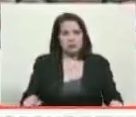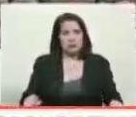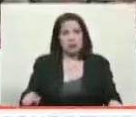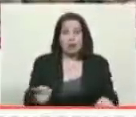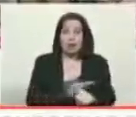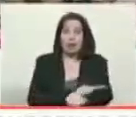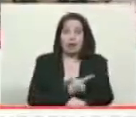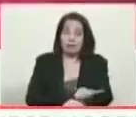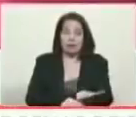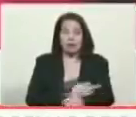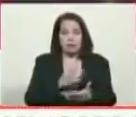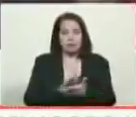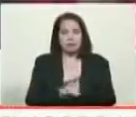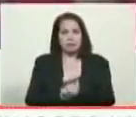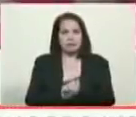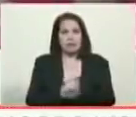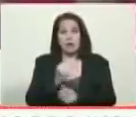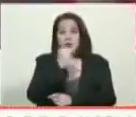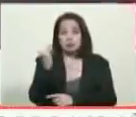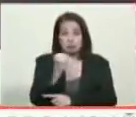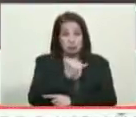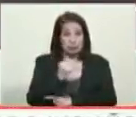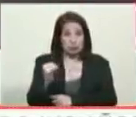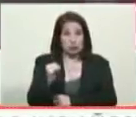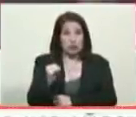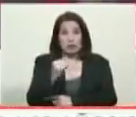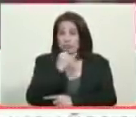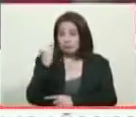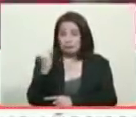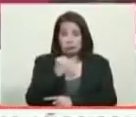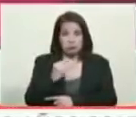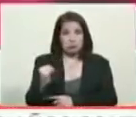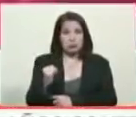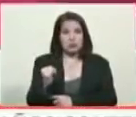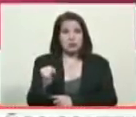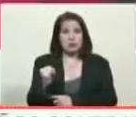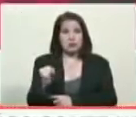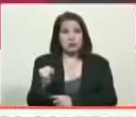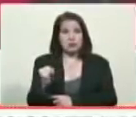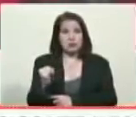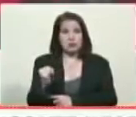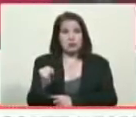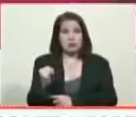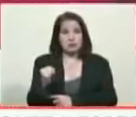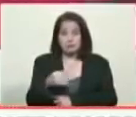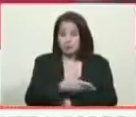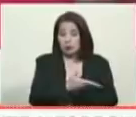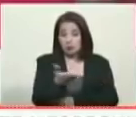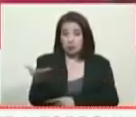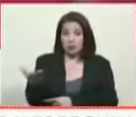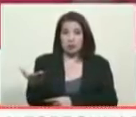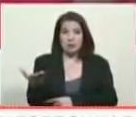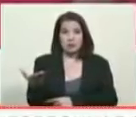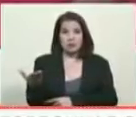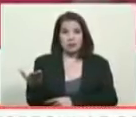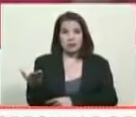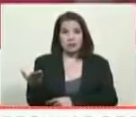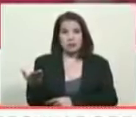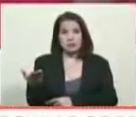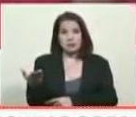Hermanos y hermanas, Zulia, Zulia, Zulia, Zulia. Zulia, ustedes son